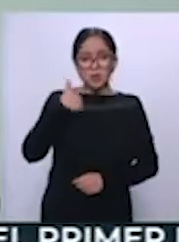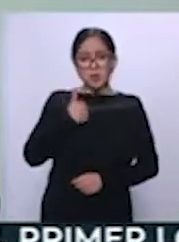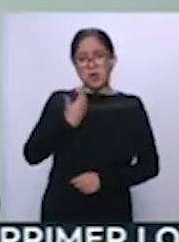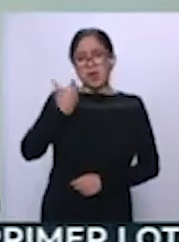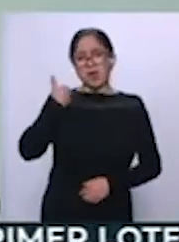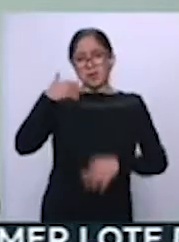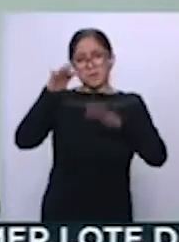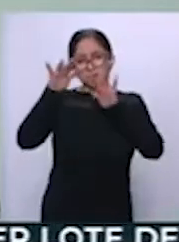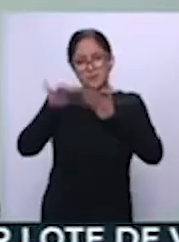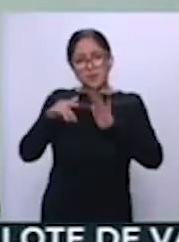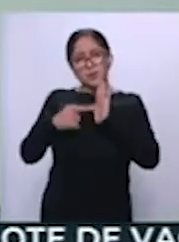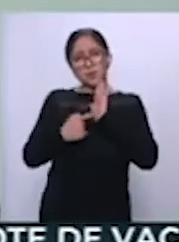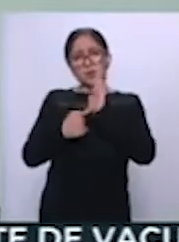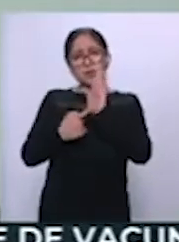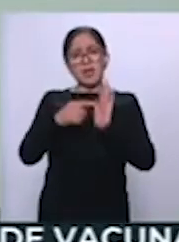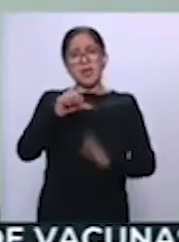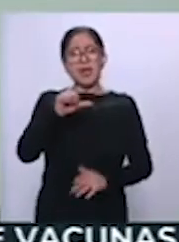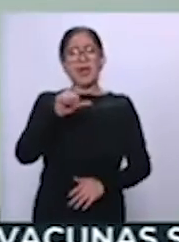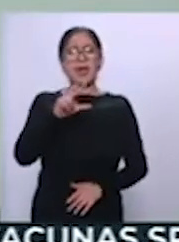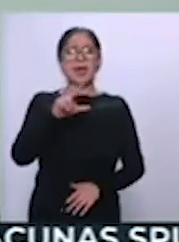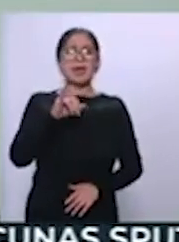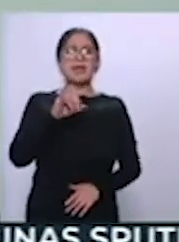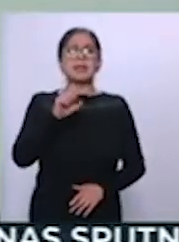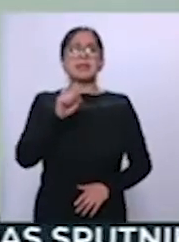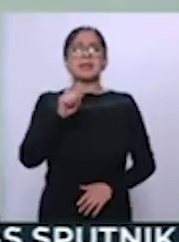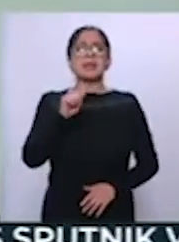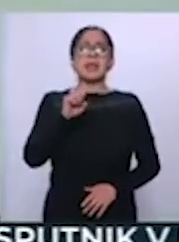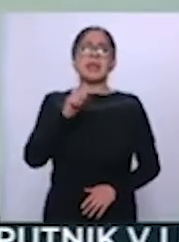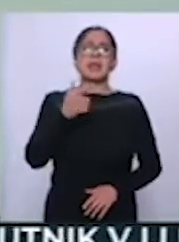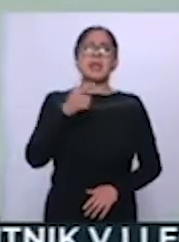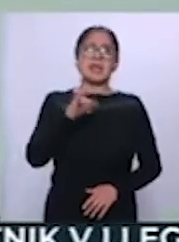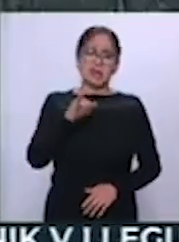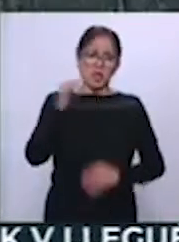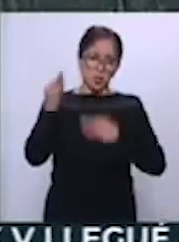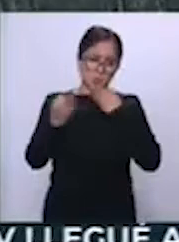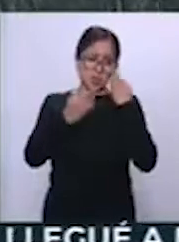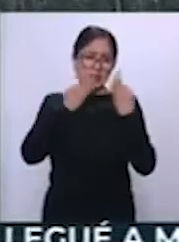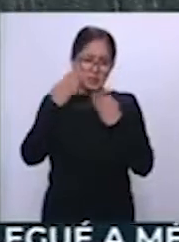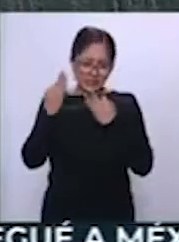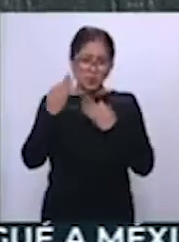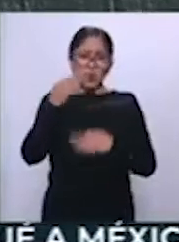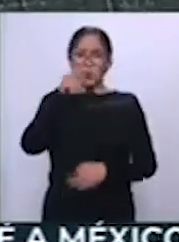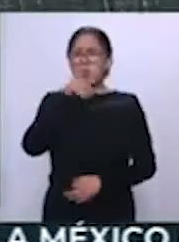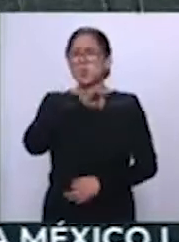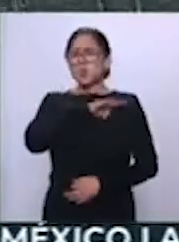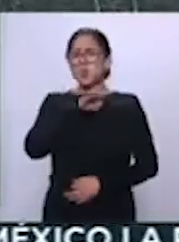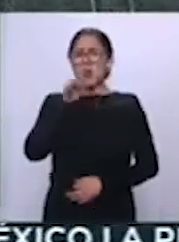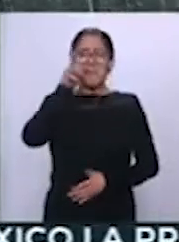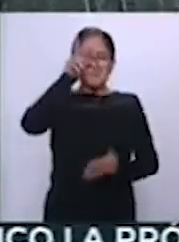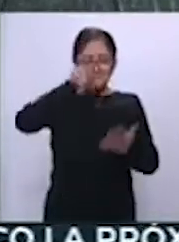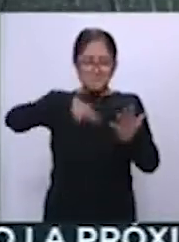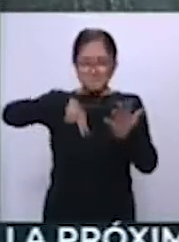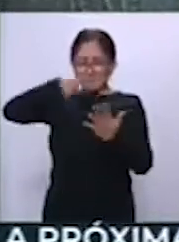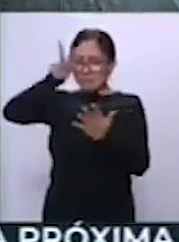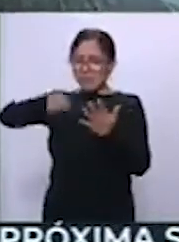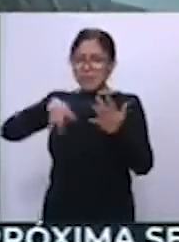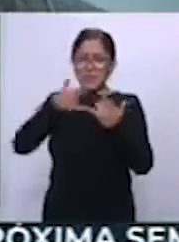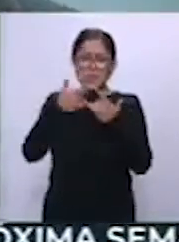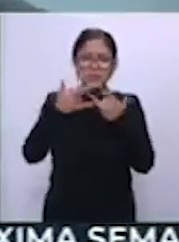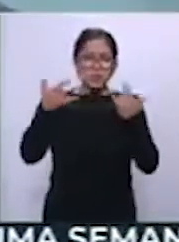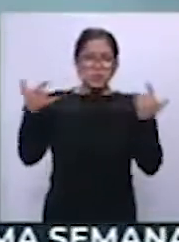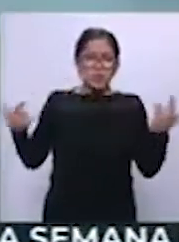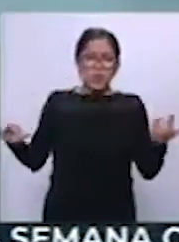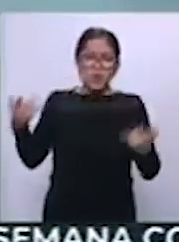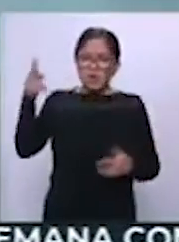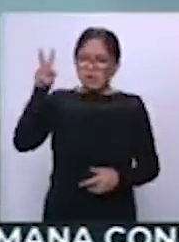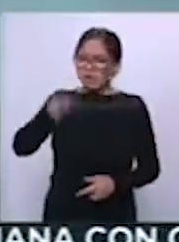en Aristegui Noticias. Y bueno, puede uno revisar su historial, y de verdad es un historial negro por donde quiera que se le